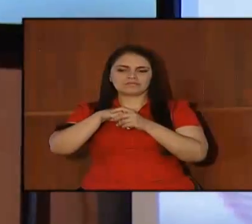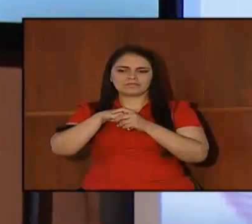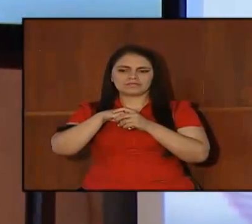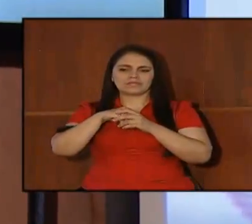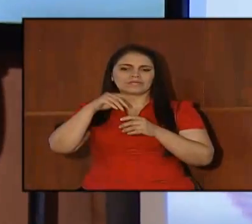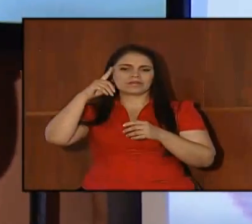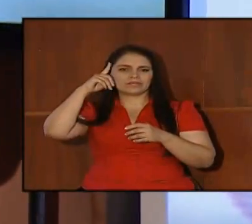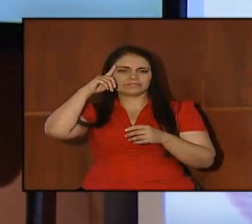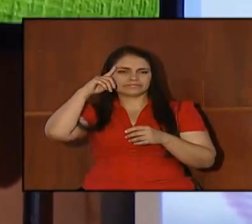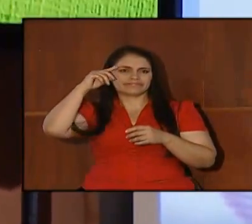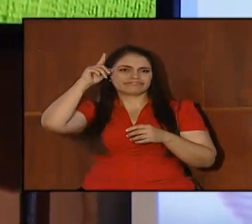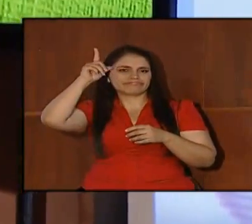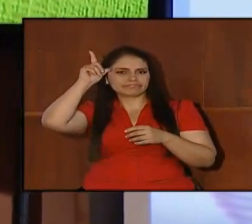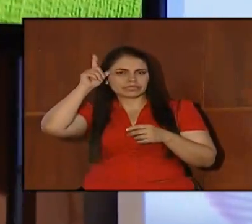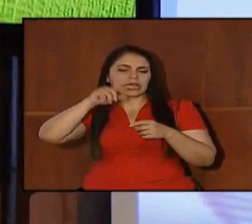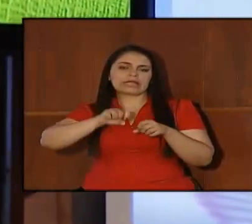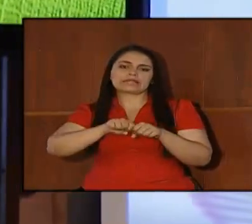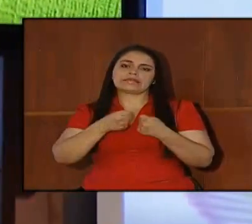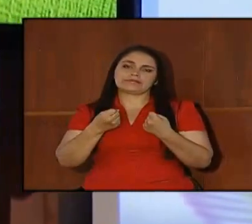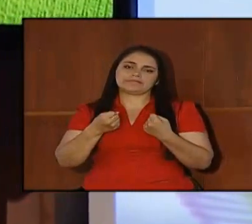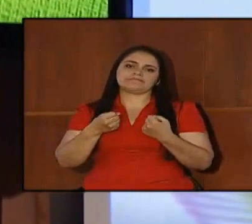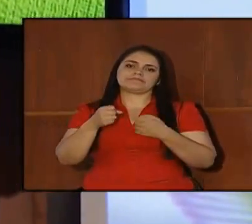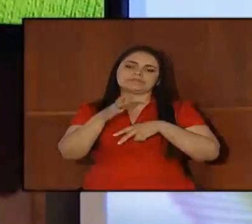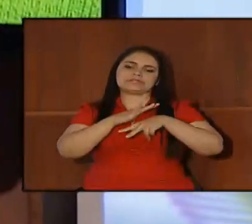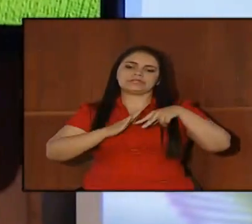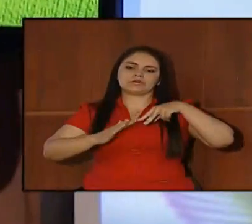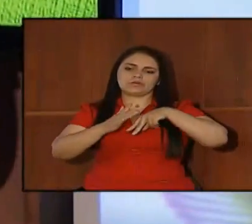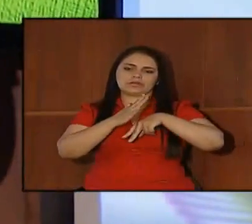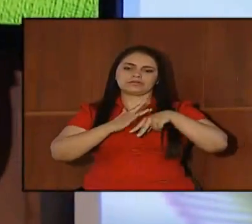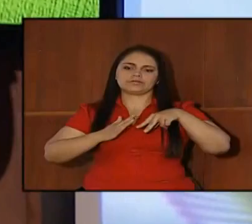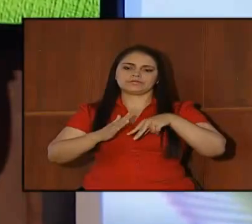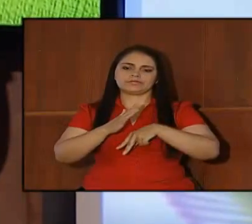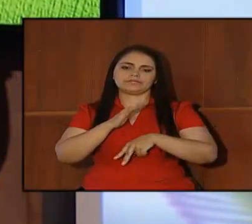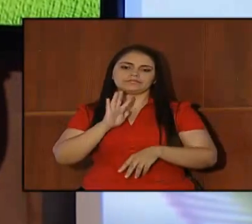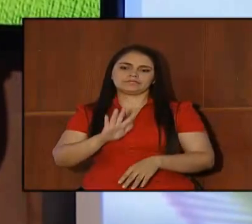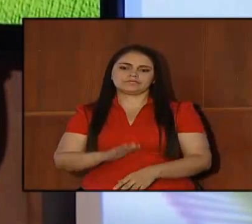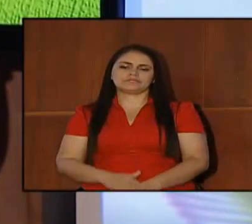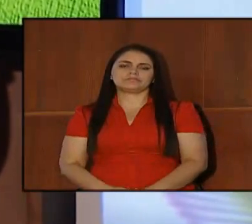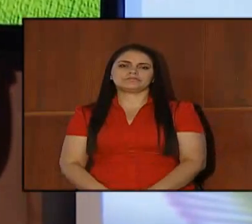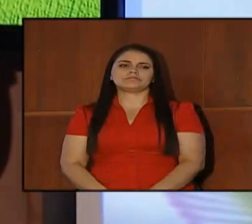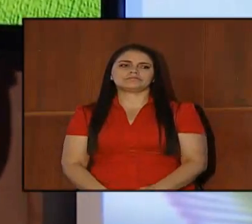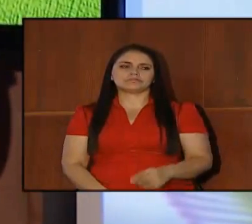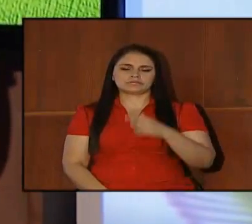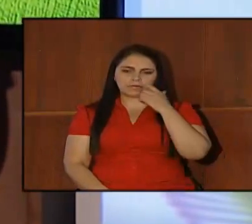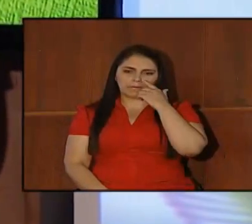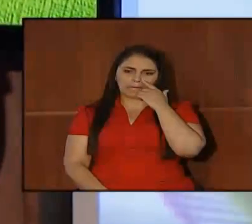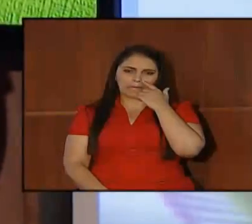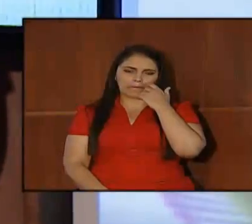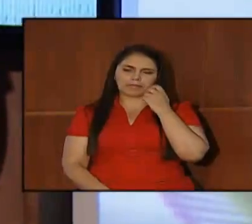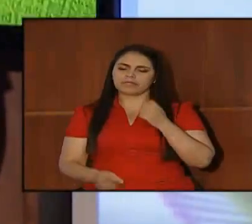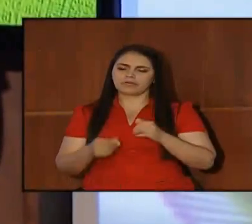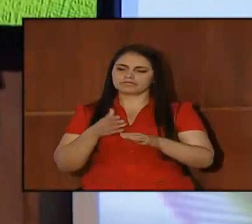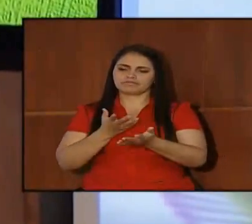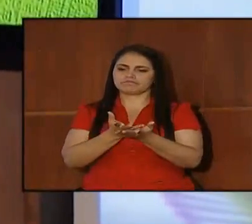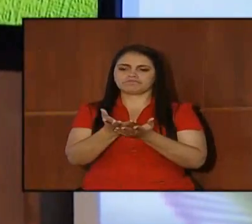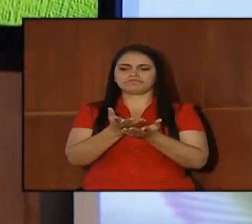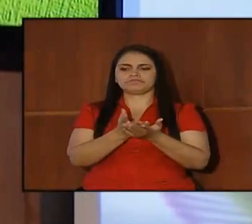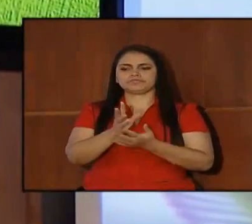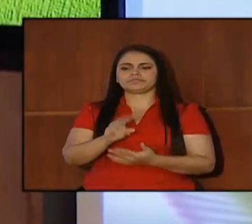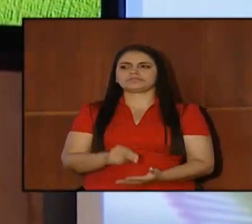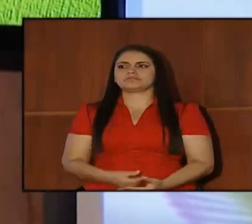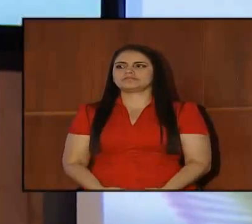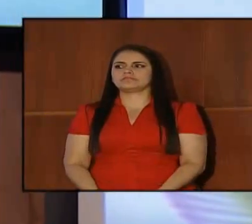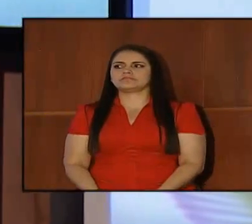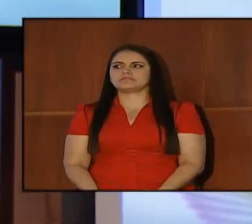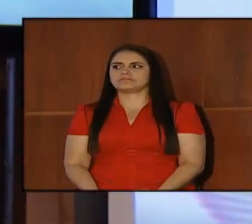en la zona que el paciente está ahí apoyado, entonces no es recomendable.